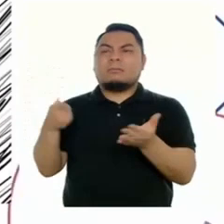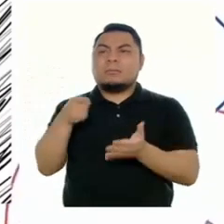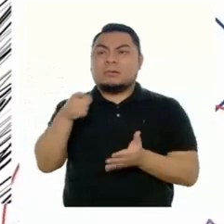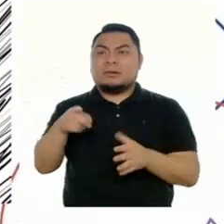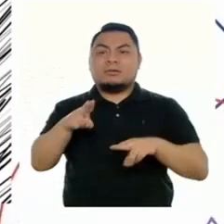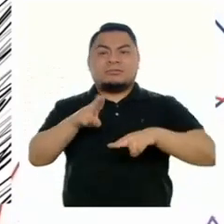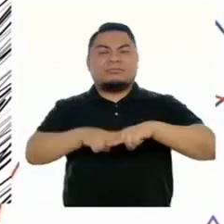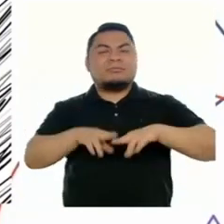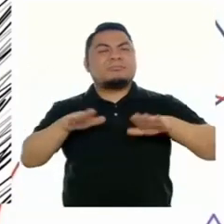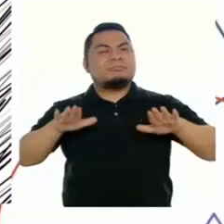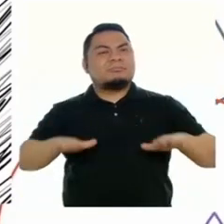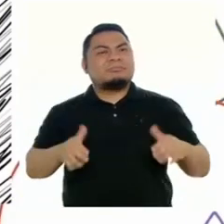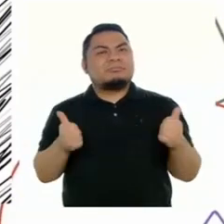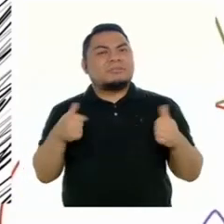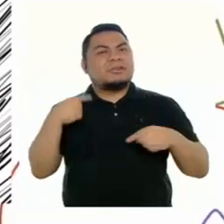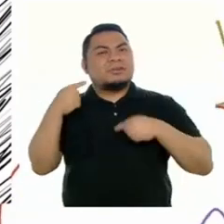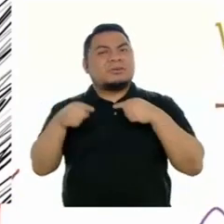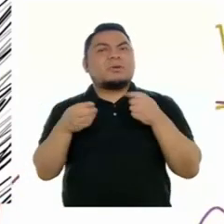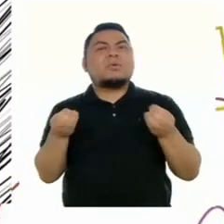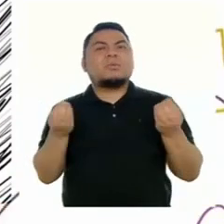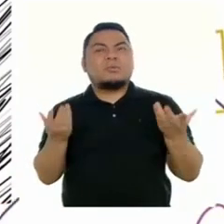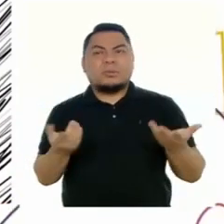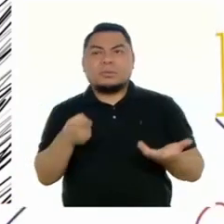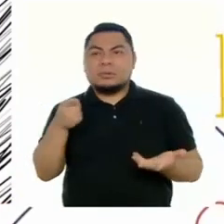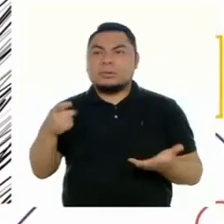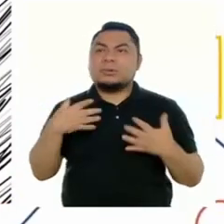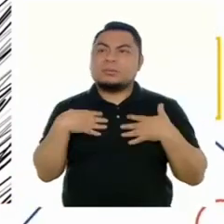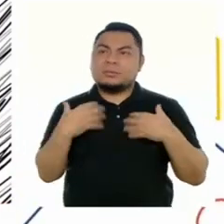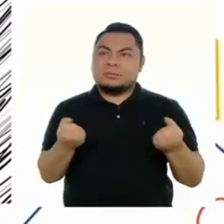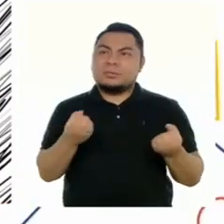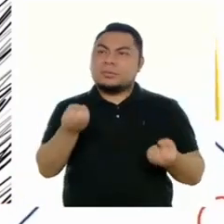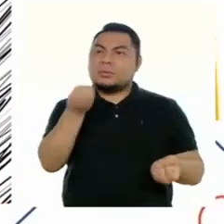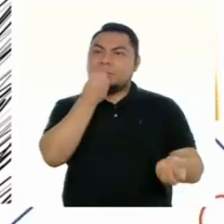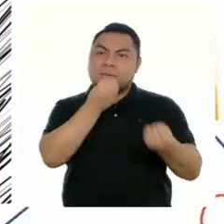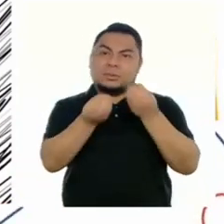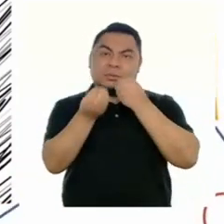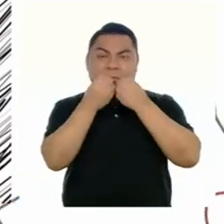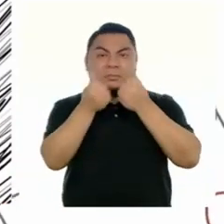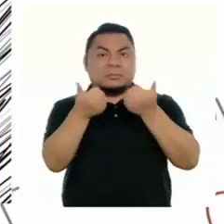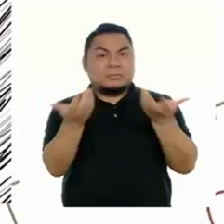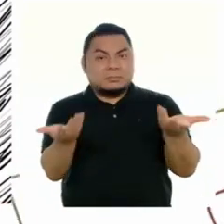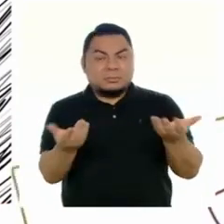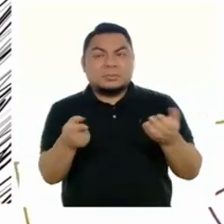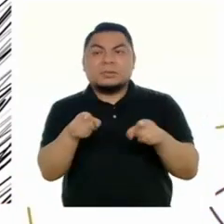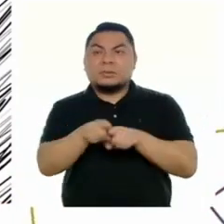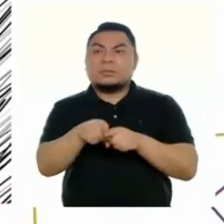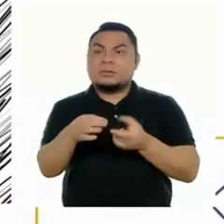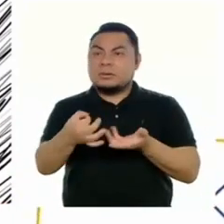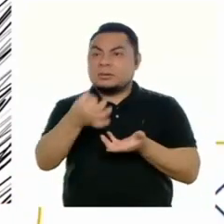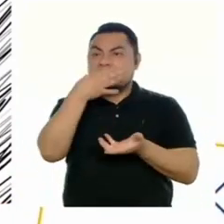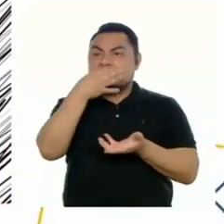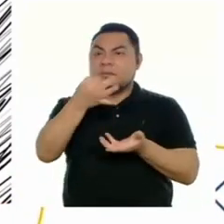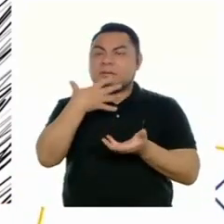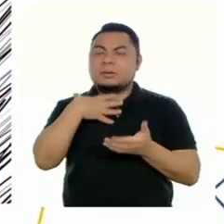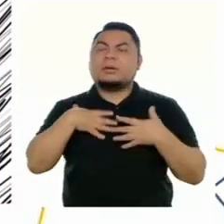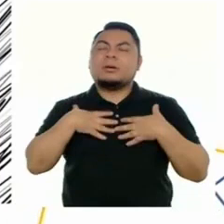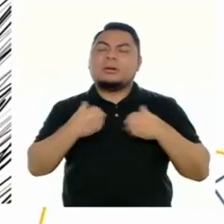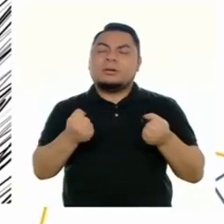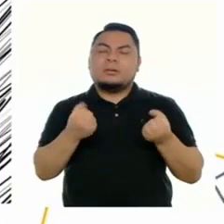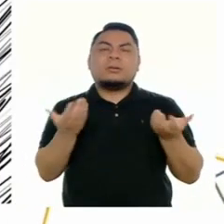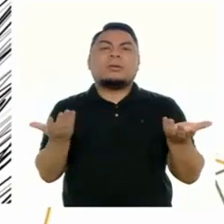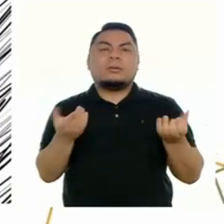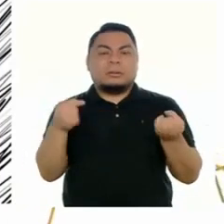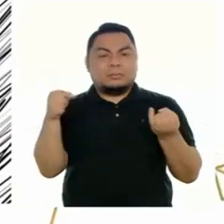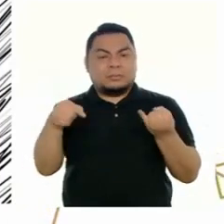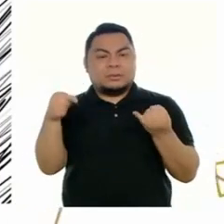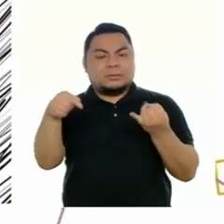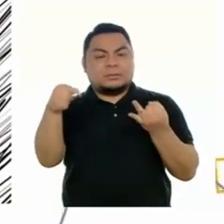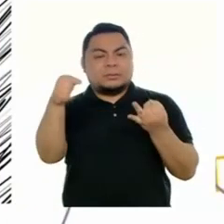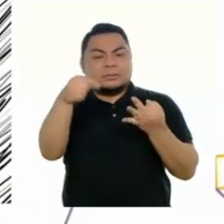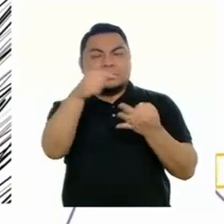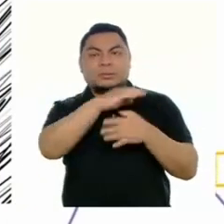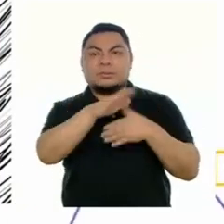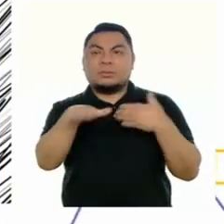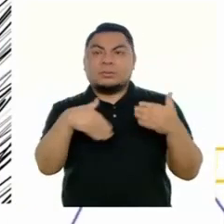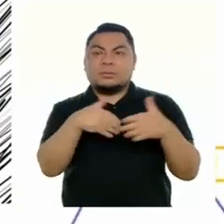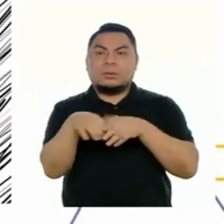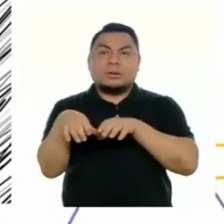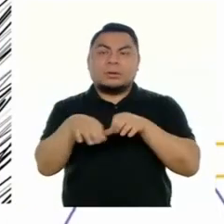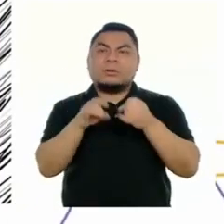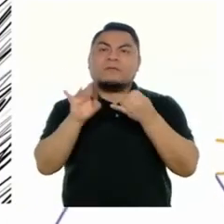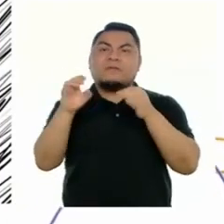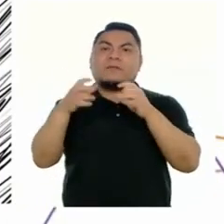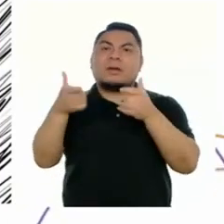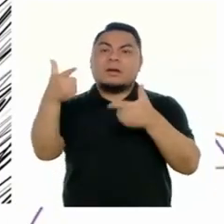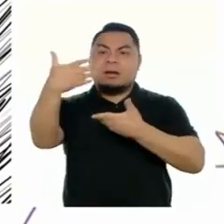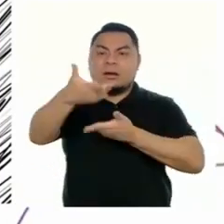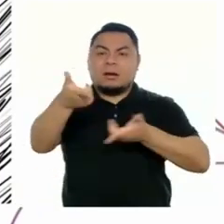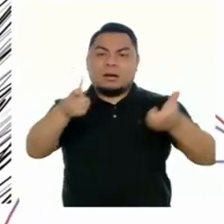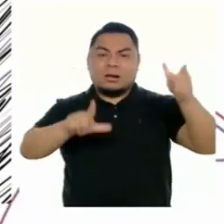cómodos muebles que usas a diario, los saludables alimentos que consumes y la medicina que nos alivia y cura, tanto la que es elaborada por